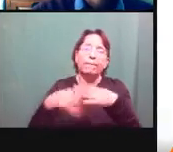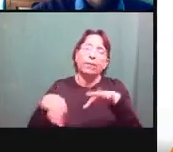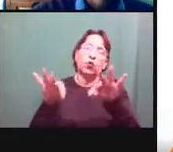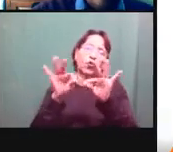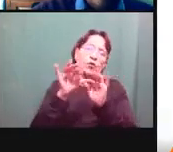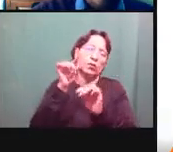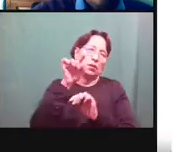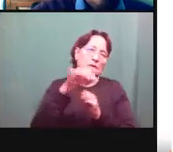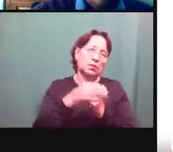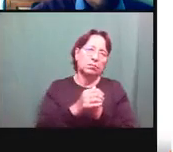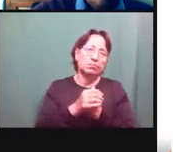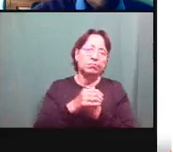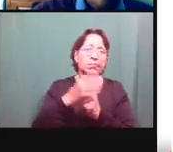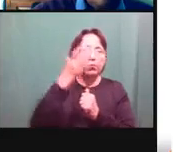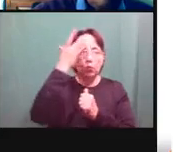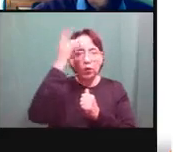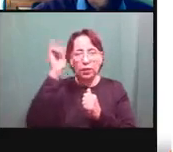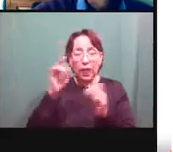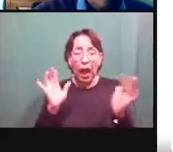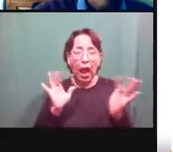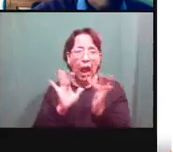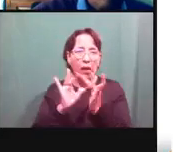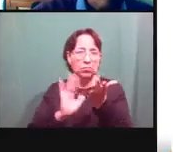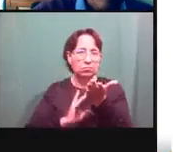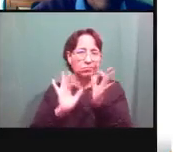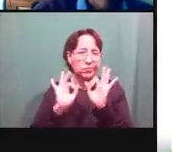para poder hacer una intervención apropiada.